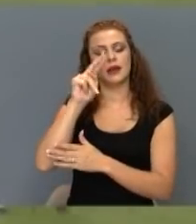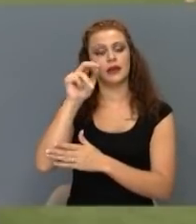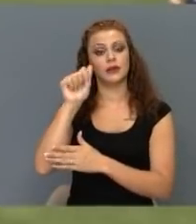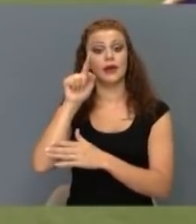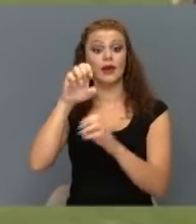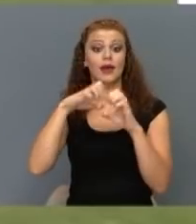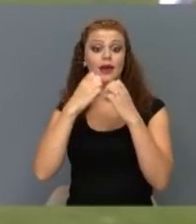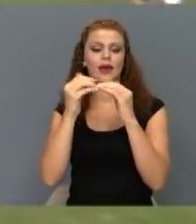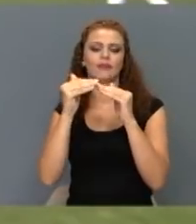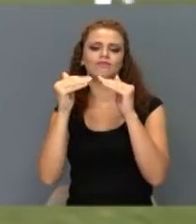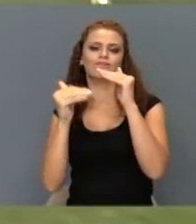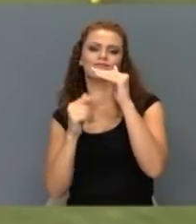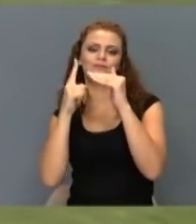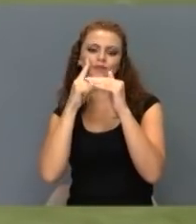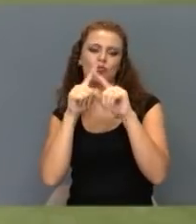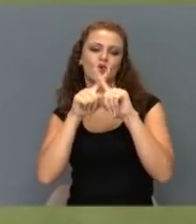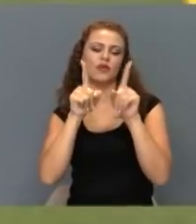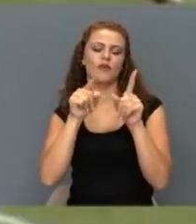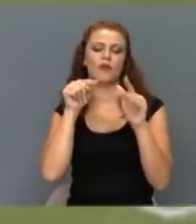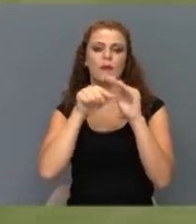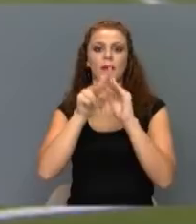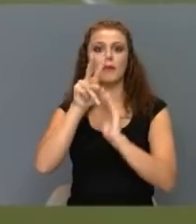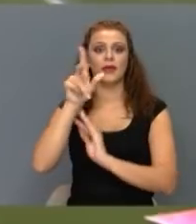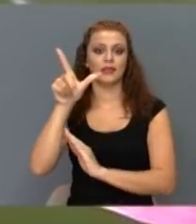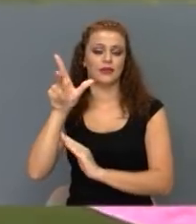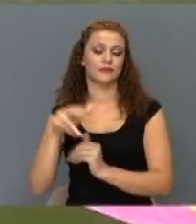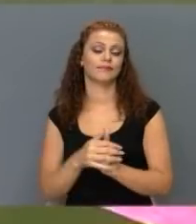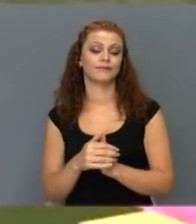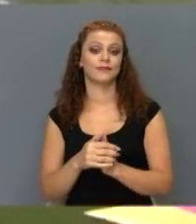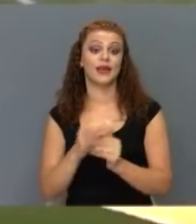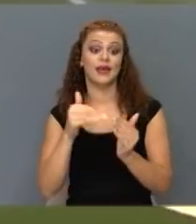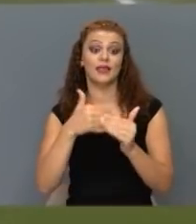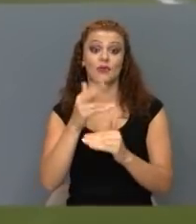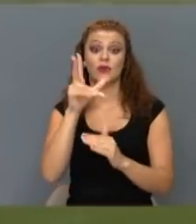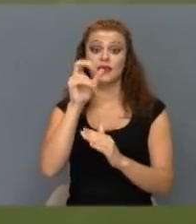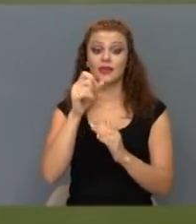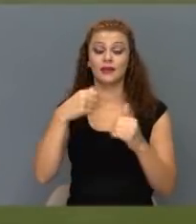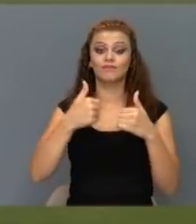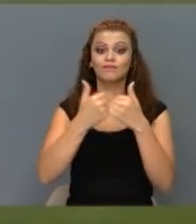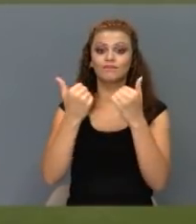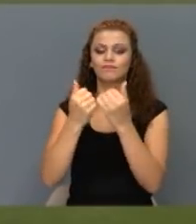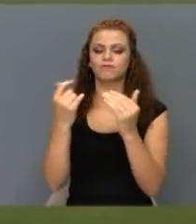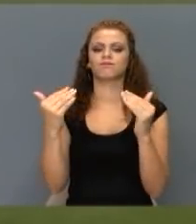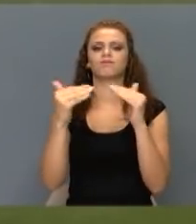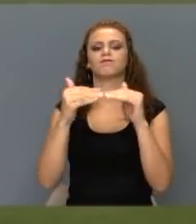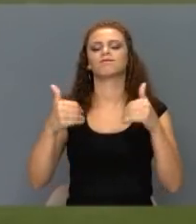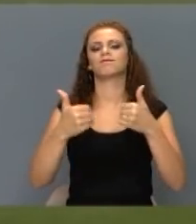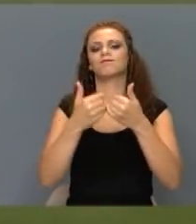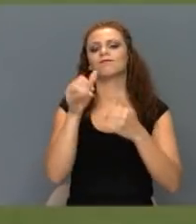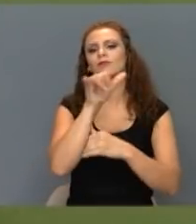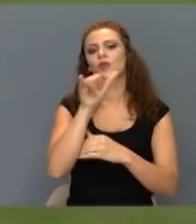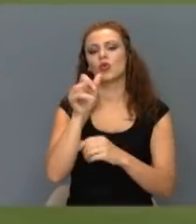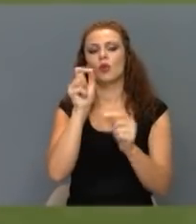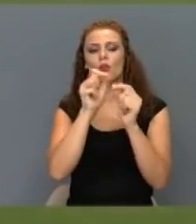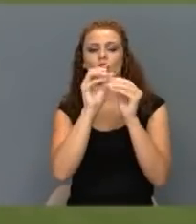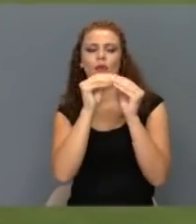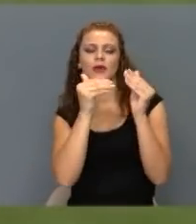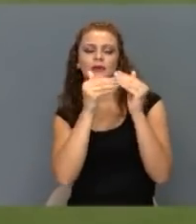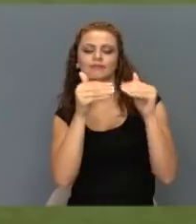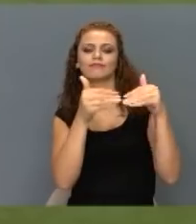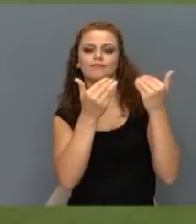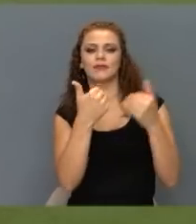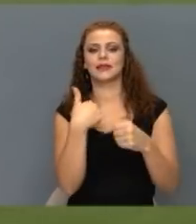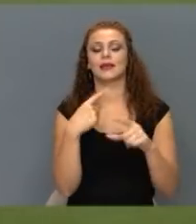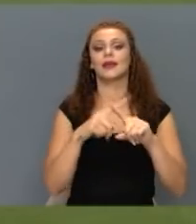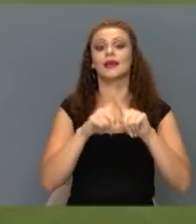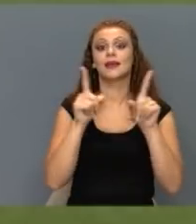descendió por diferencia de gol de menos 23 ya que luego de 30 jornadas que hubo empatado en puntos a su más cercano rival que tenía